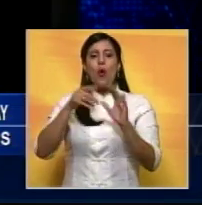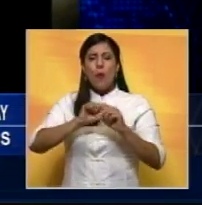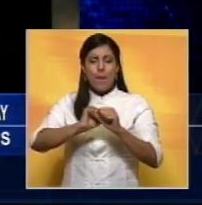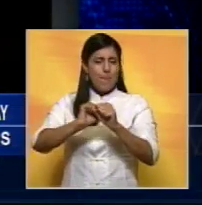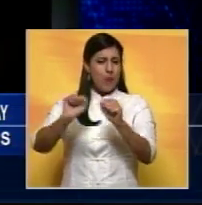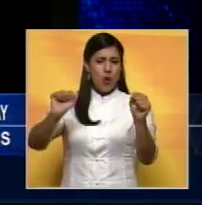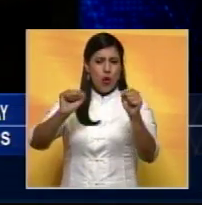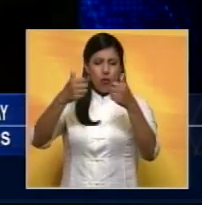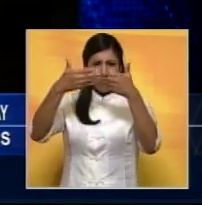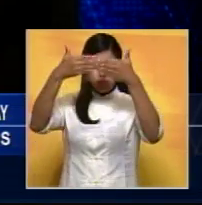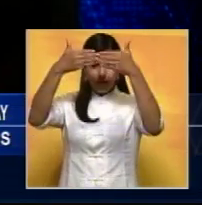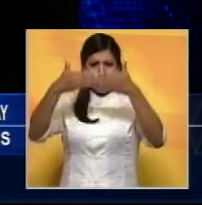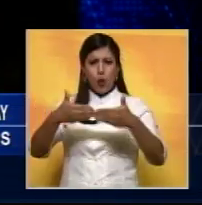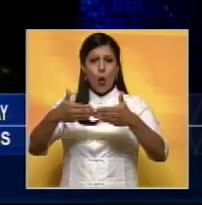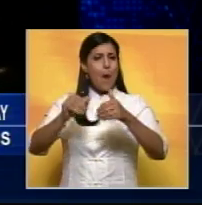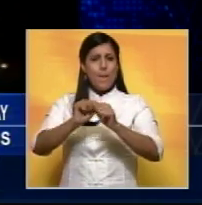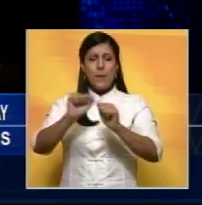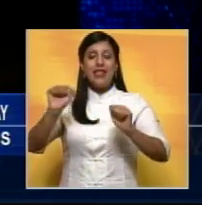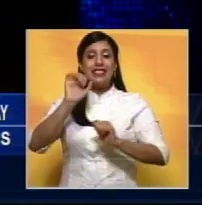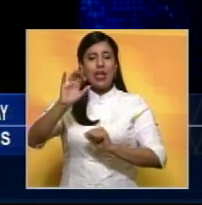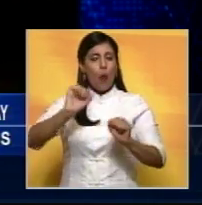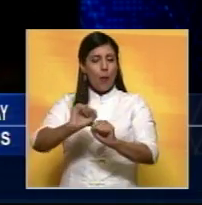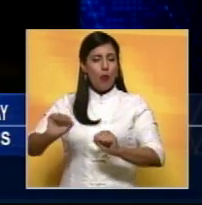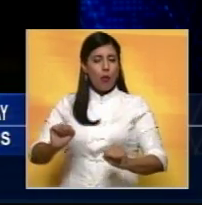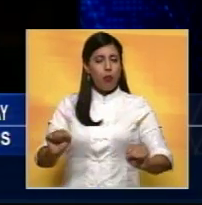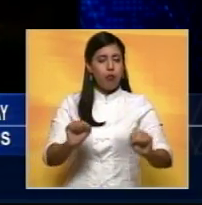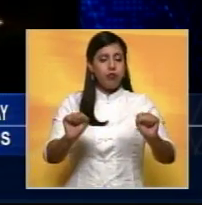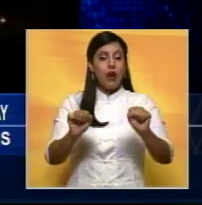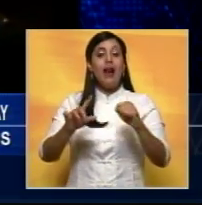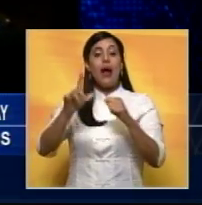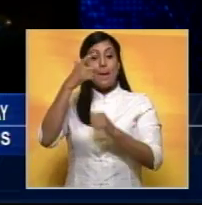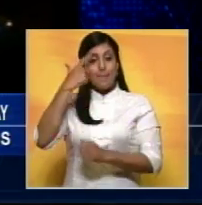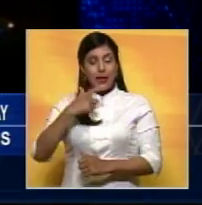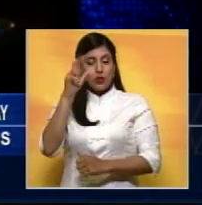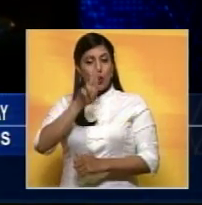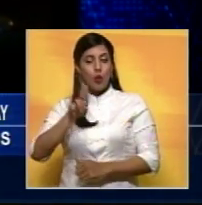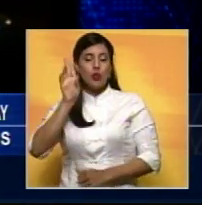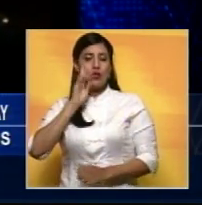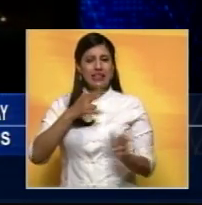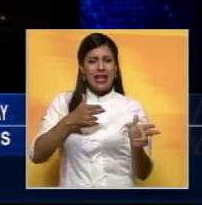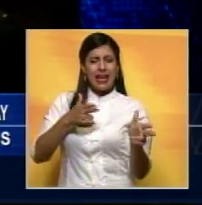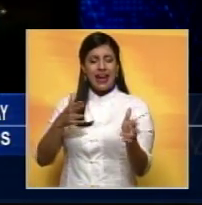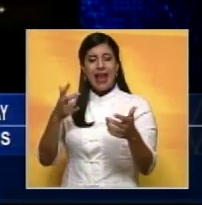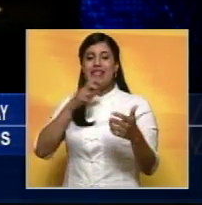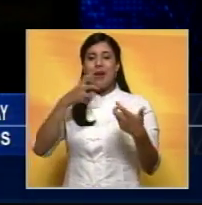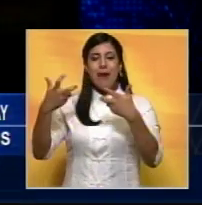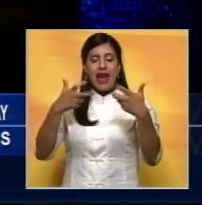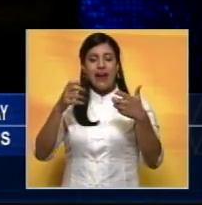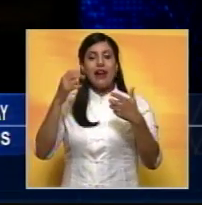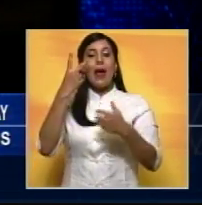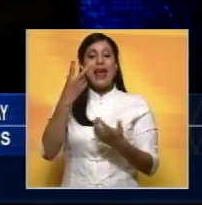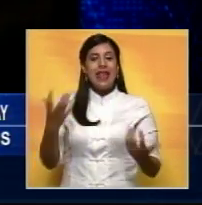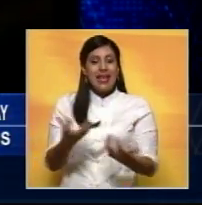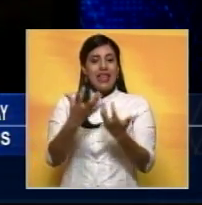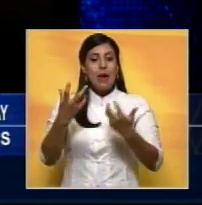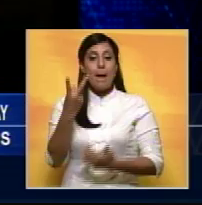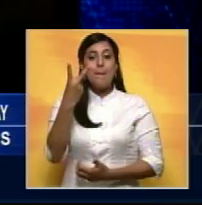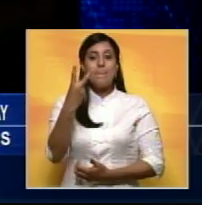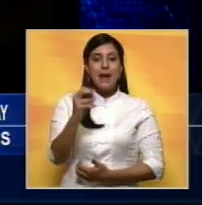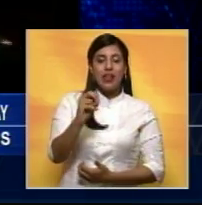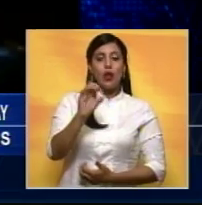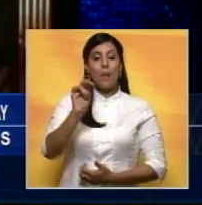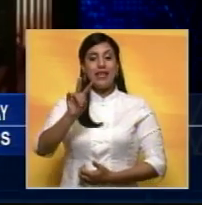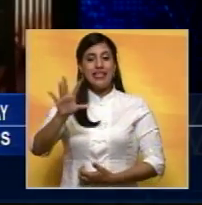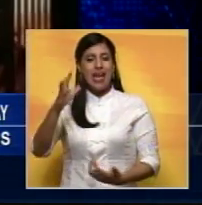detonar la fachada del lugar con 5 explosiones, los individuos utilizaron armas de guerra y quemaron 20 y